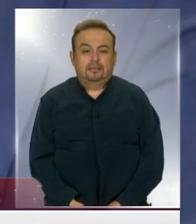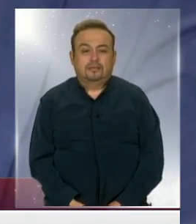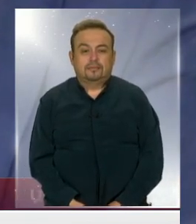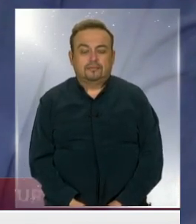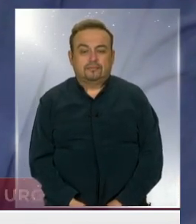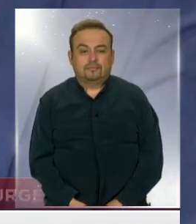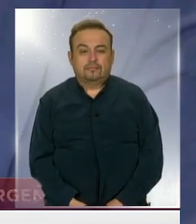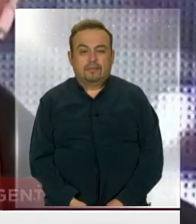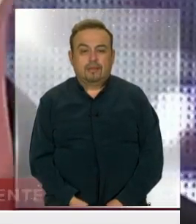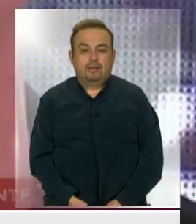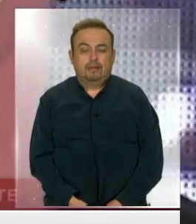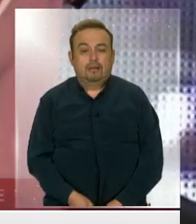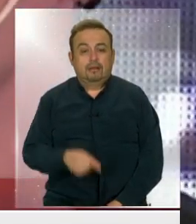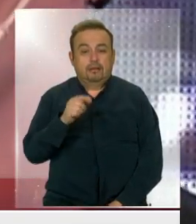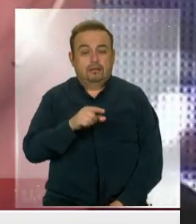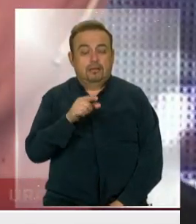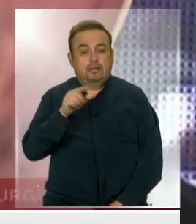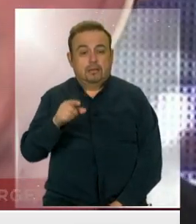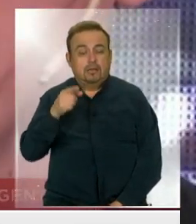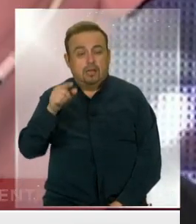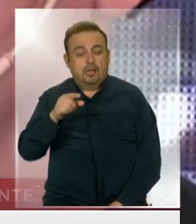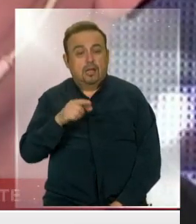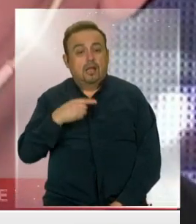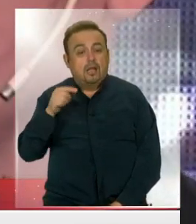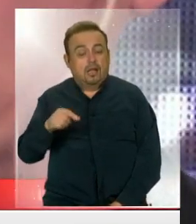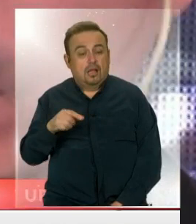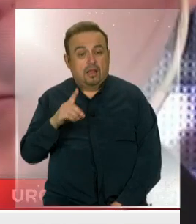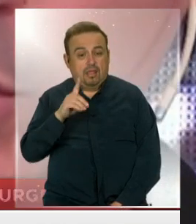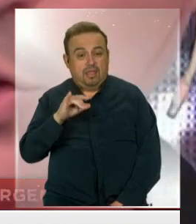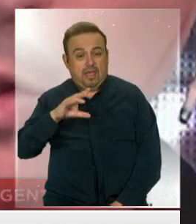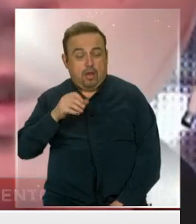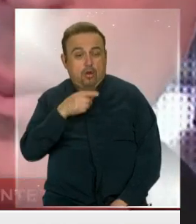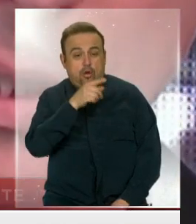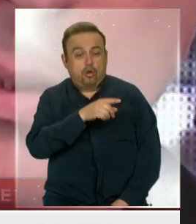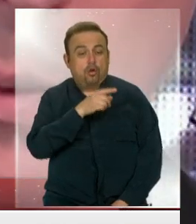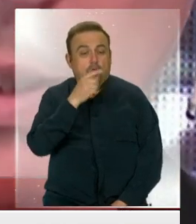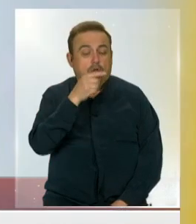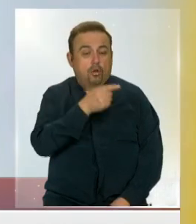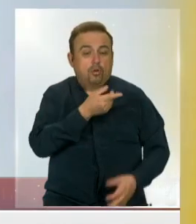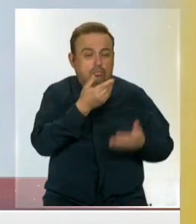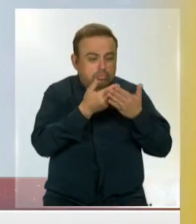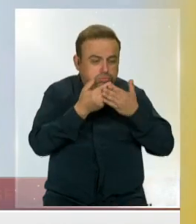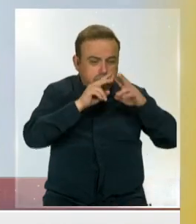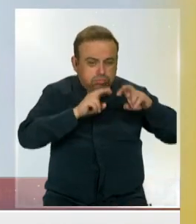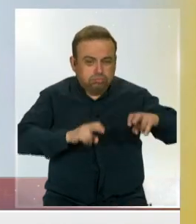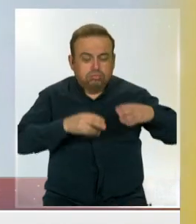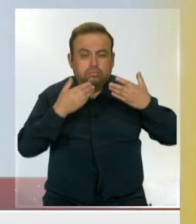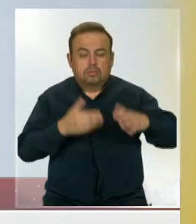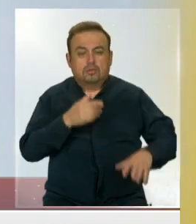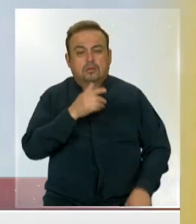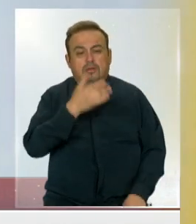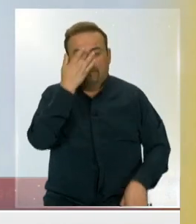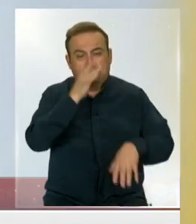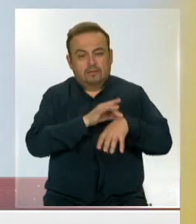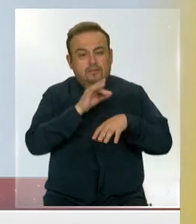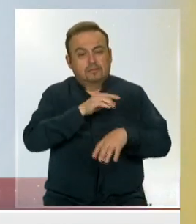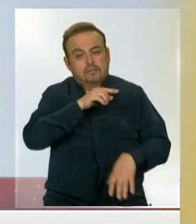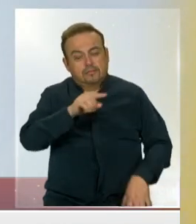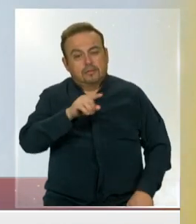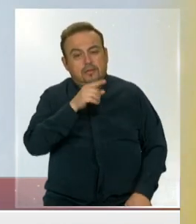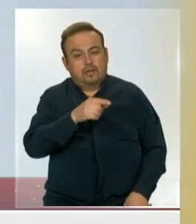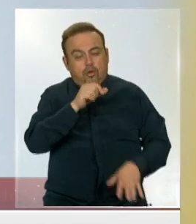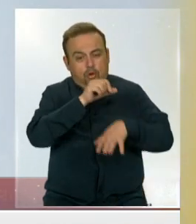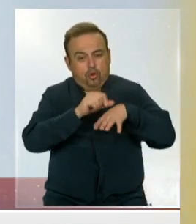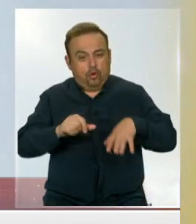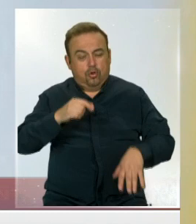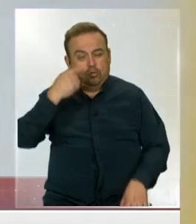que se había sometido a estudios en septiembre. Después de esos estudios, lógicamente, se habían repetido a partir de su internación previa a la